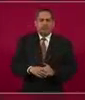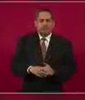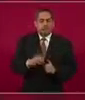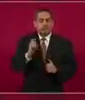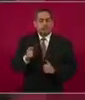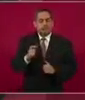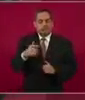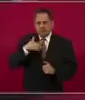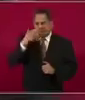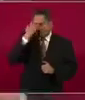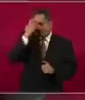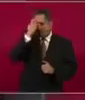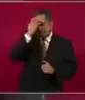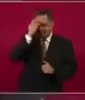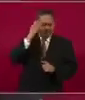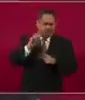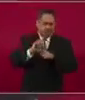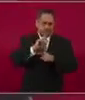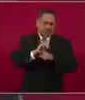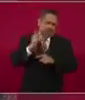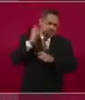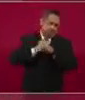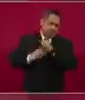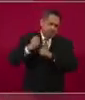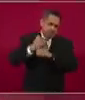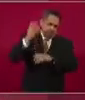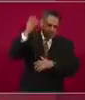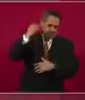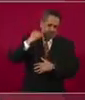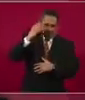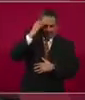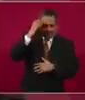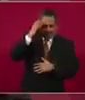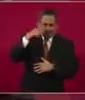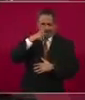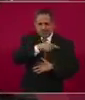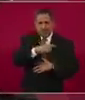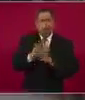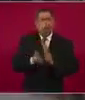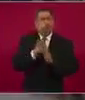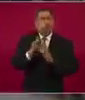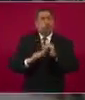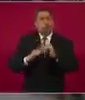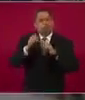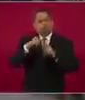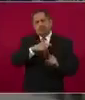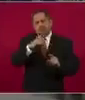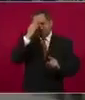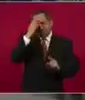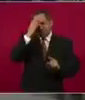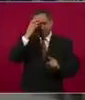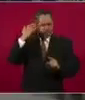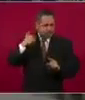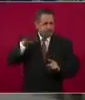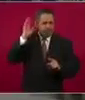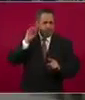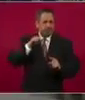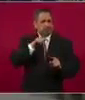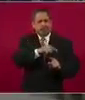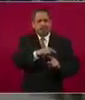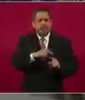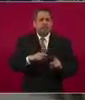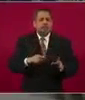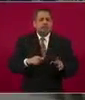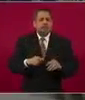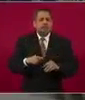porque lo conozco desde hace tiempo, desde que hicieron la Torre Mayor, hace